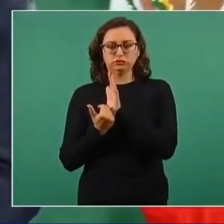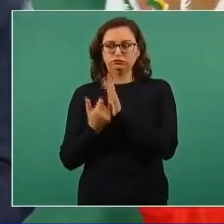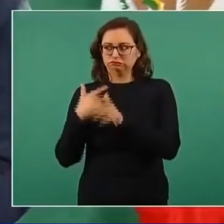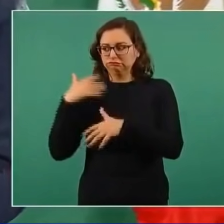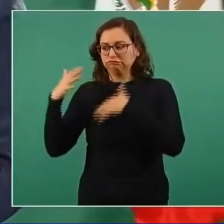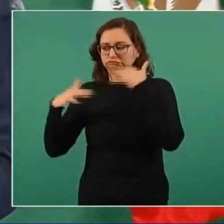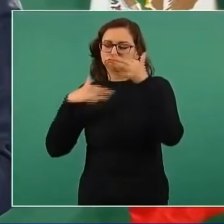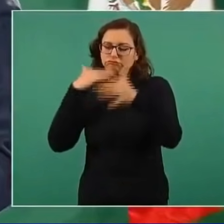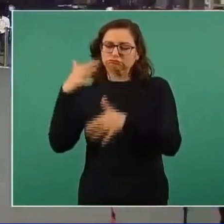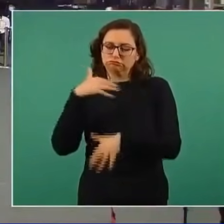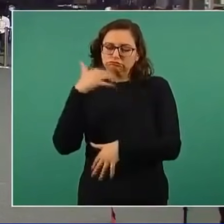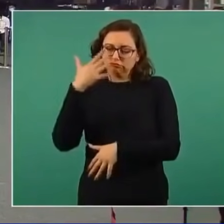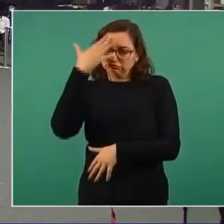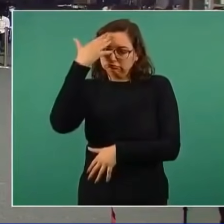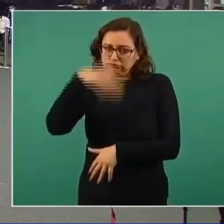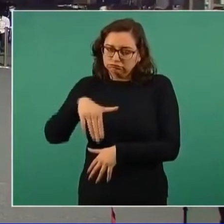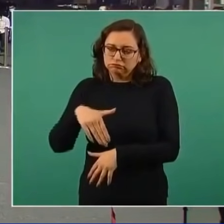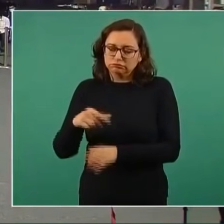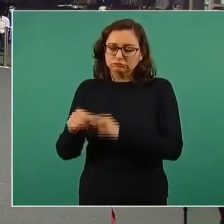contaminantes.